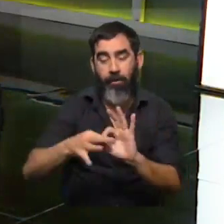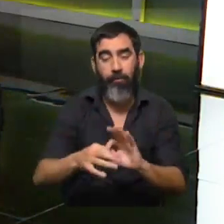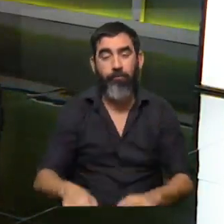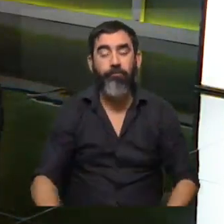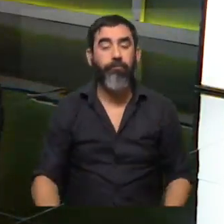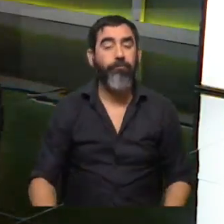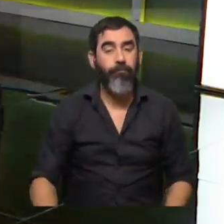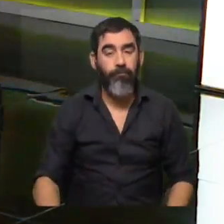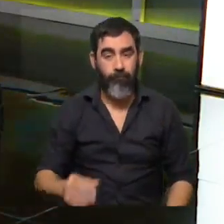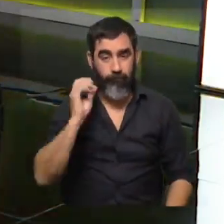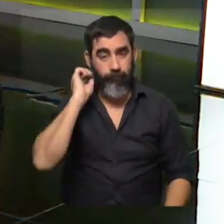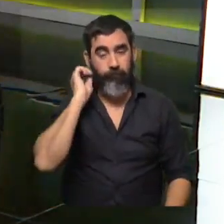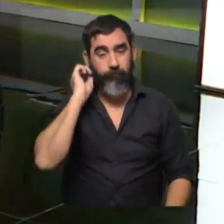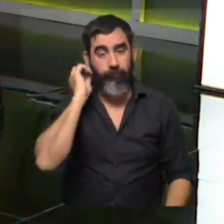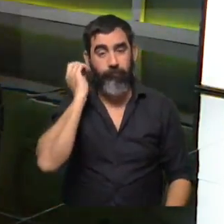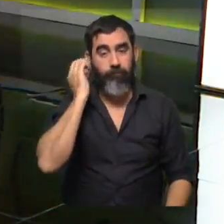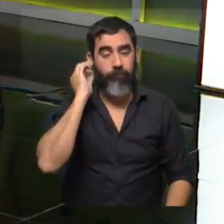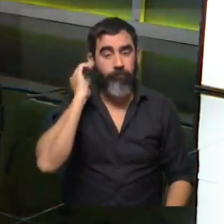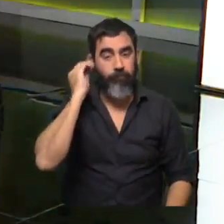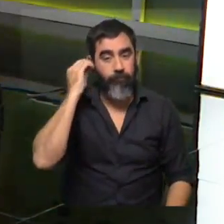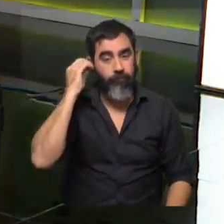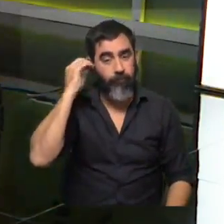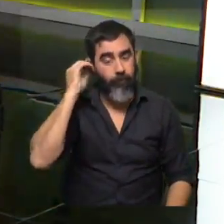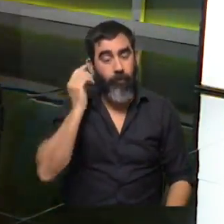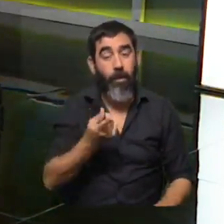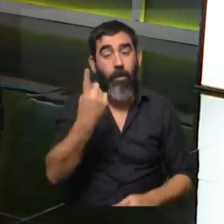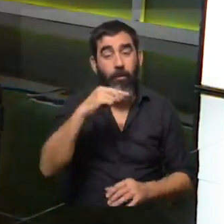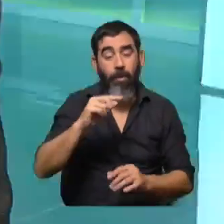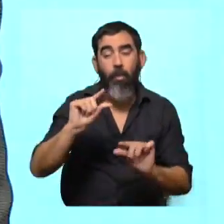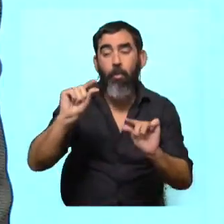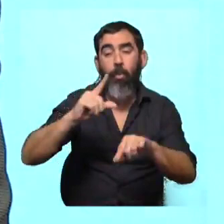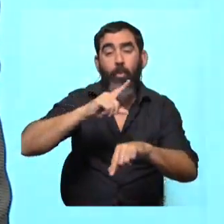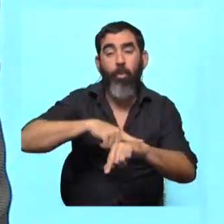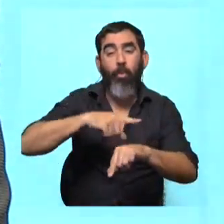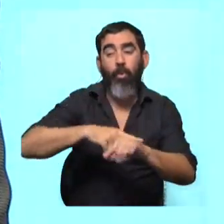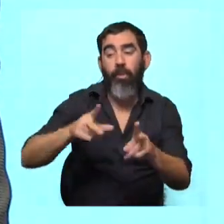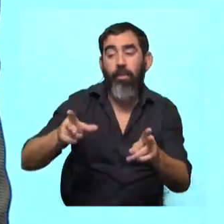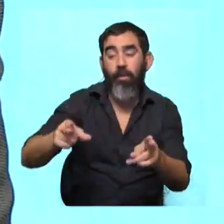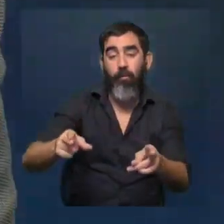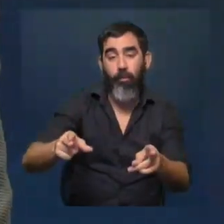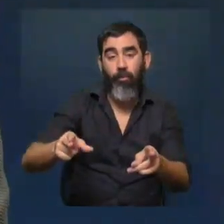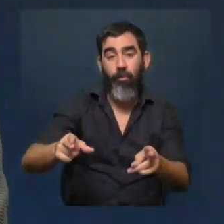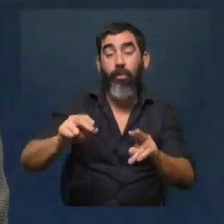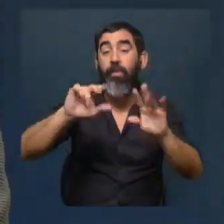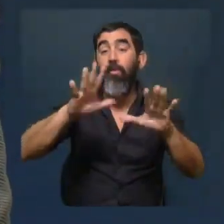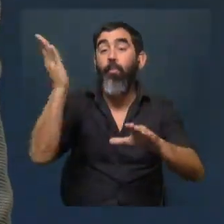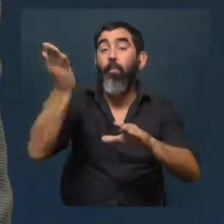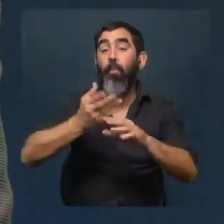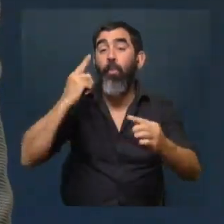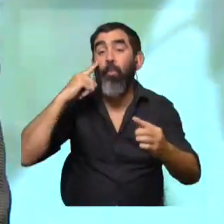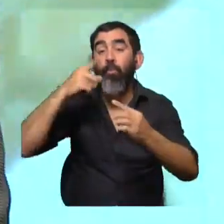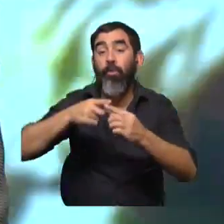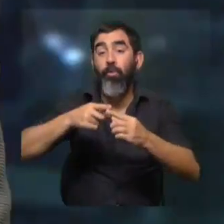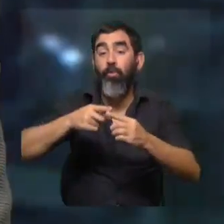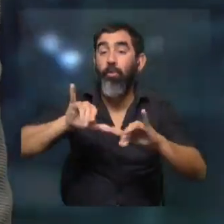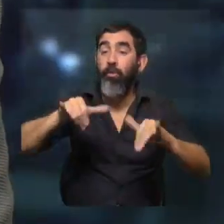pero claramente estamos en una dirección de, en el mediano plazo, en el corto plazo, llegar a un 10%, y ya tenemos 2